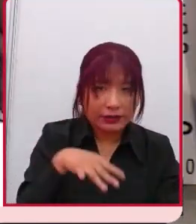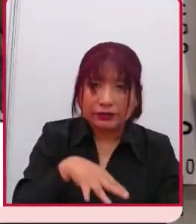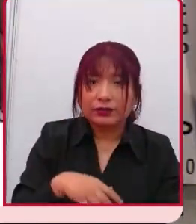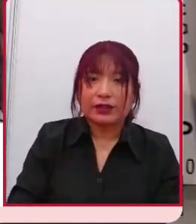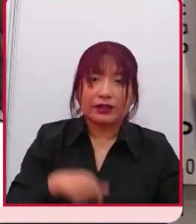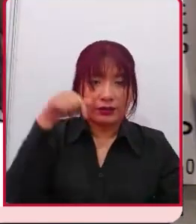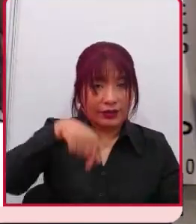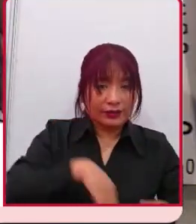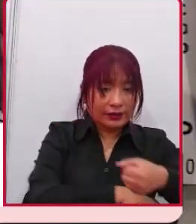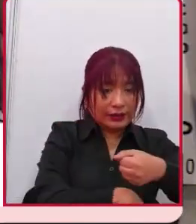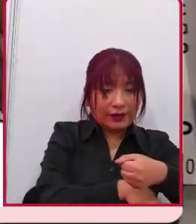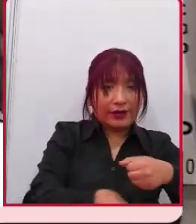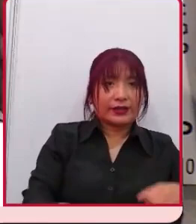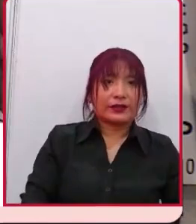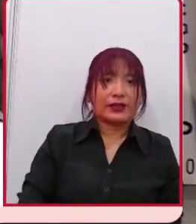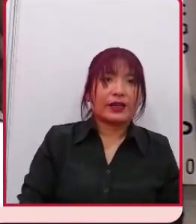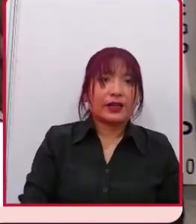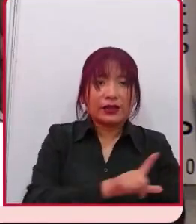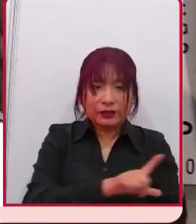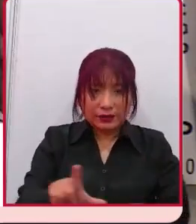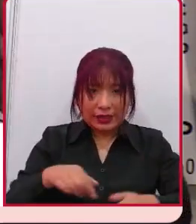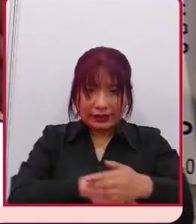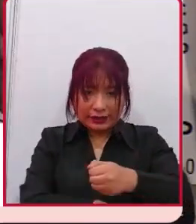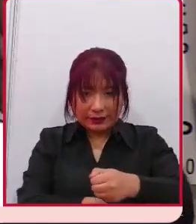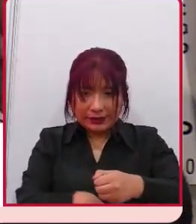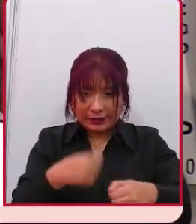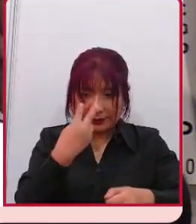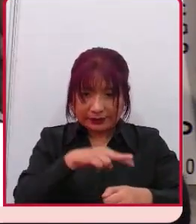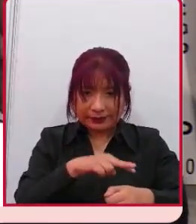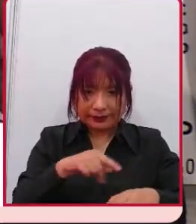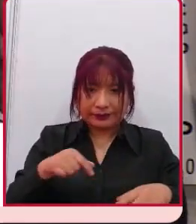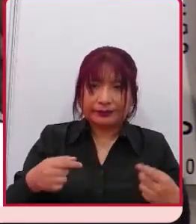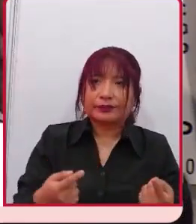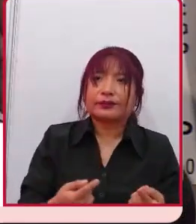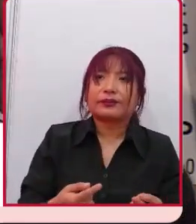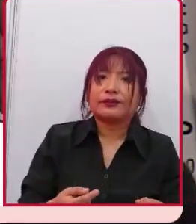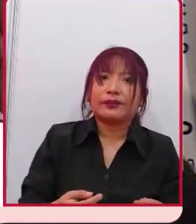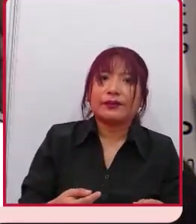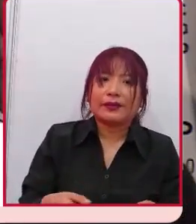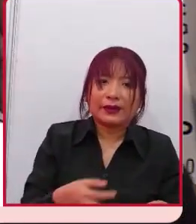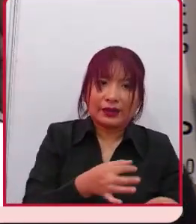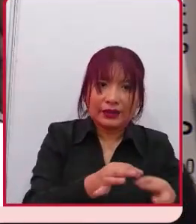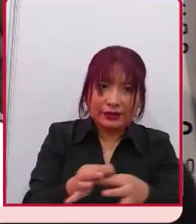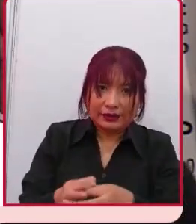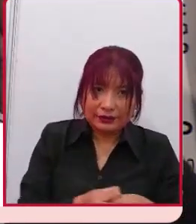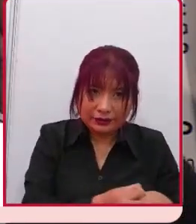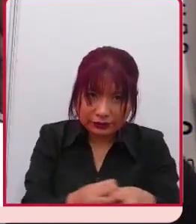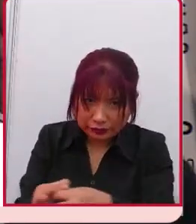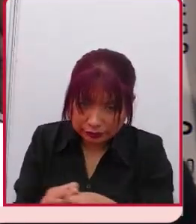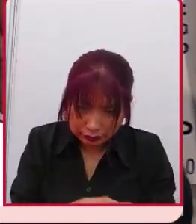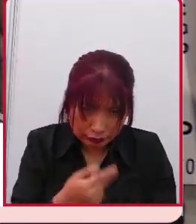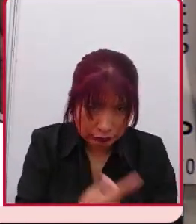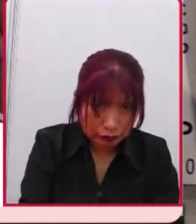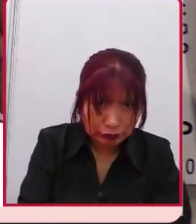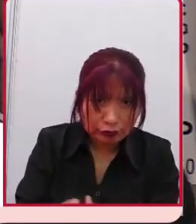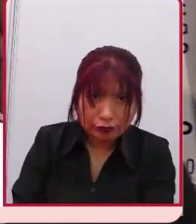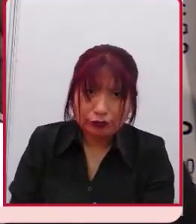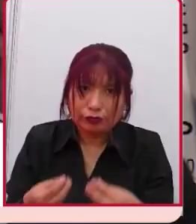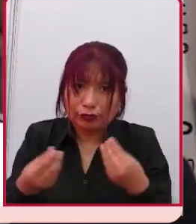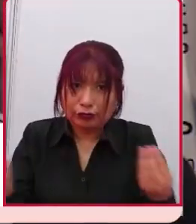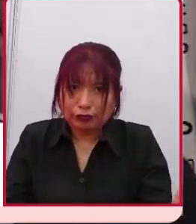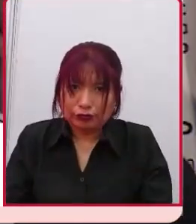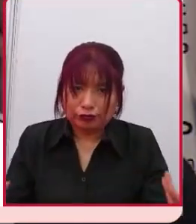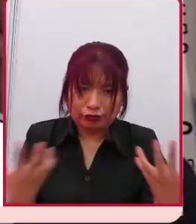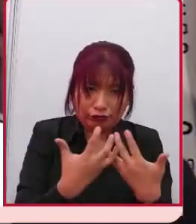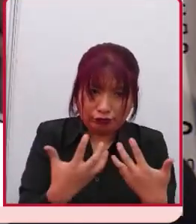la base, cómo se desarrolló, cuáles son las metodologías que vamos a aplicar, cuáles son los ratios en estos rangos que hemos obtenido los muy buenos